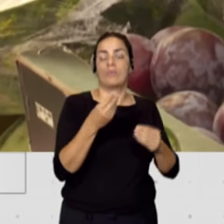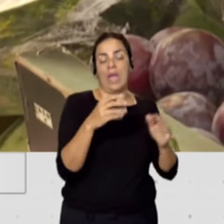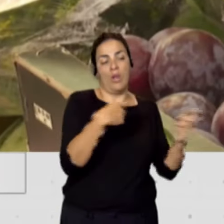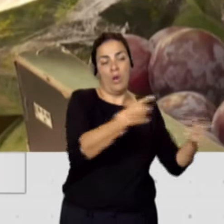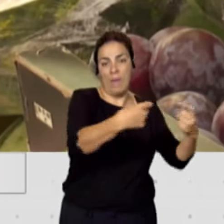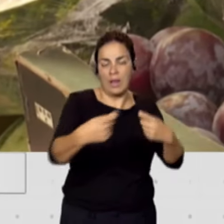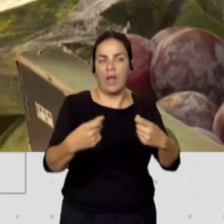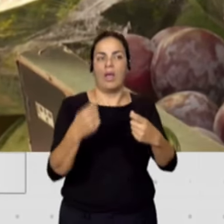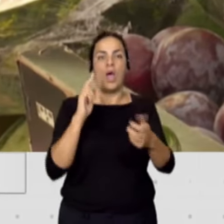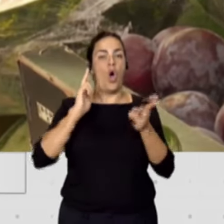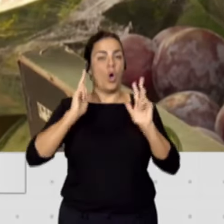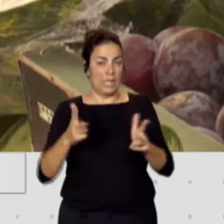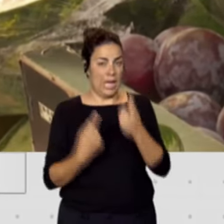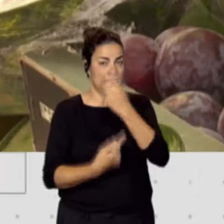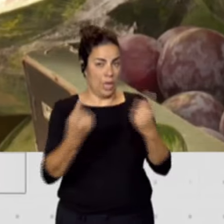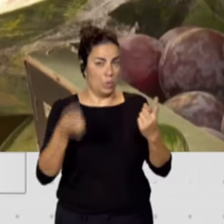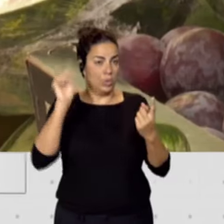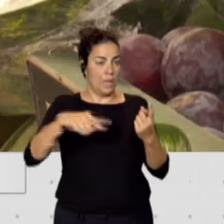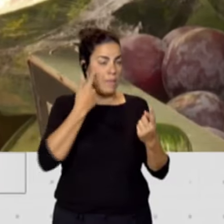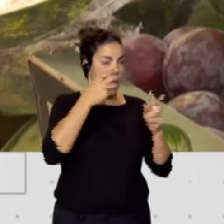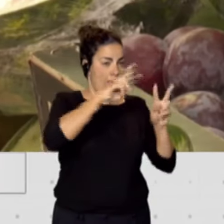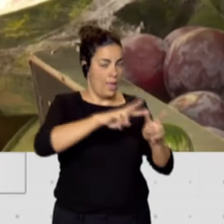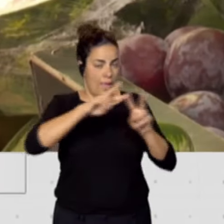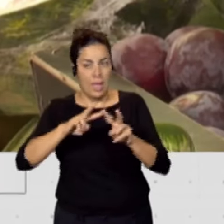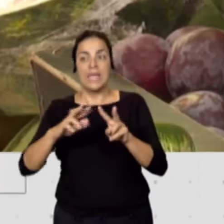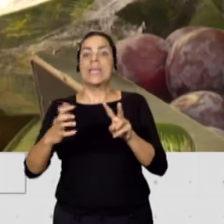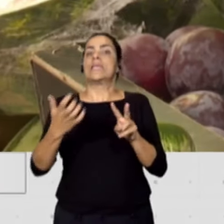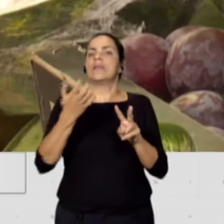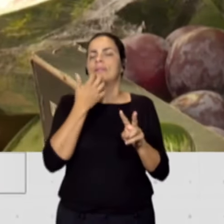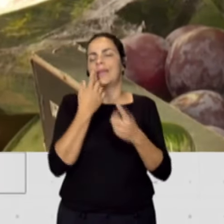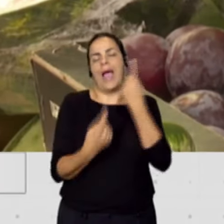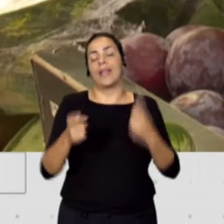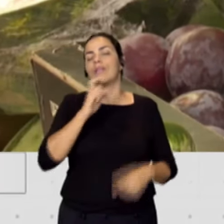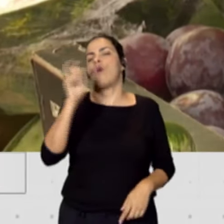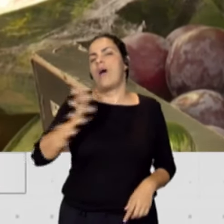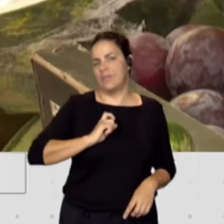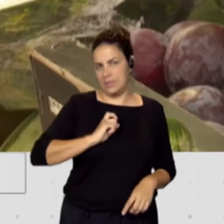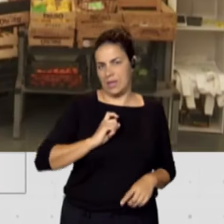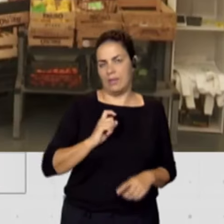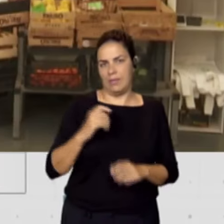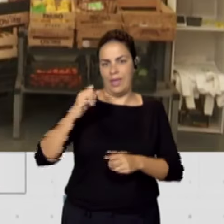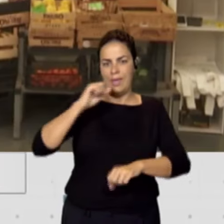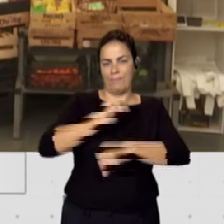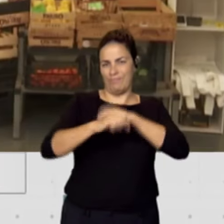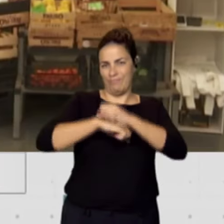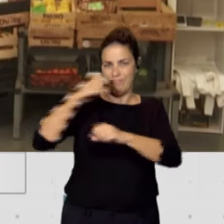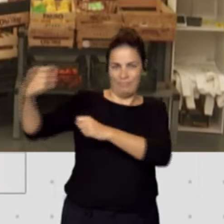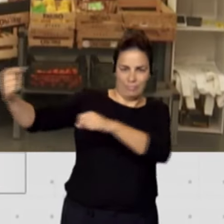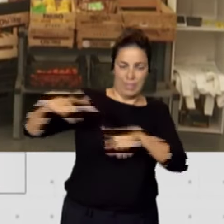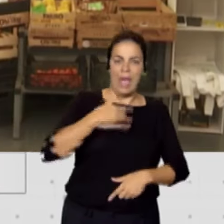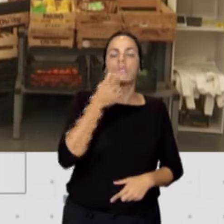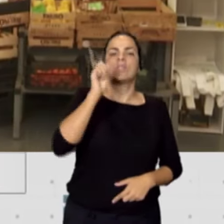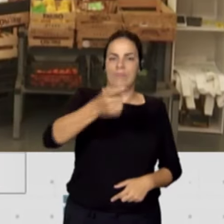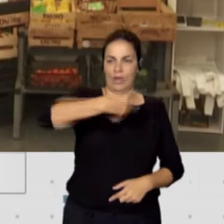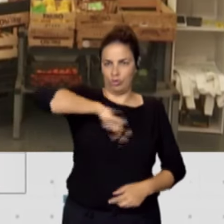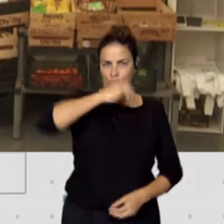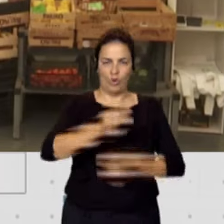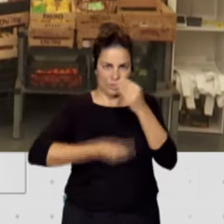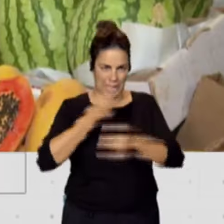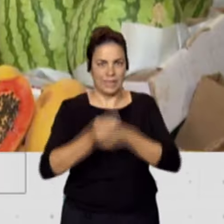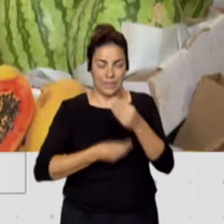algunos hoteles y cuando nos llega algún soplo de de que ha entrado una mercancía también lo lo solemos hacer y